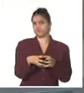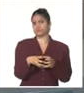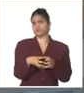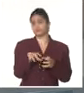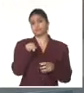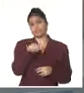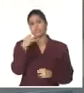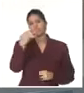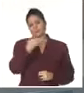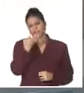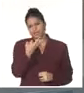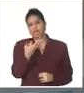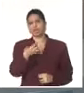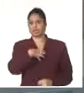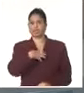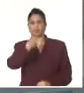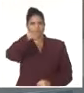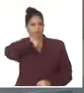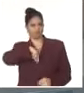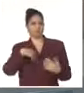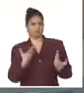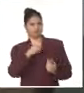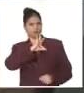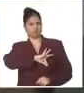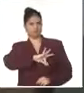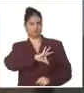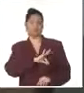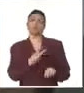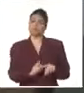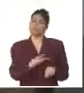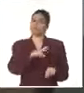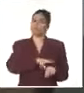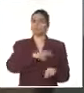atención médica para evitar riesgos mayores. Gracias, doctor. Gracias por todos a ustedes. Estos pormenores.